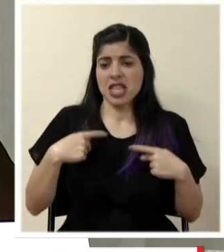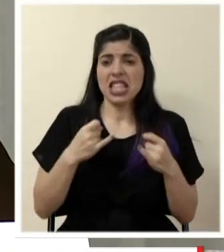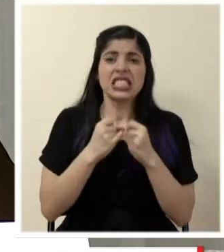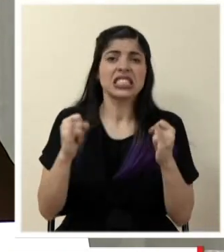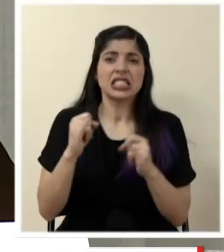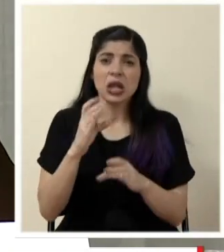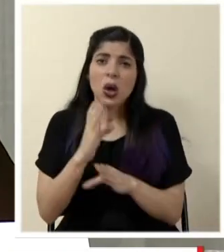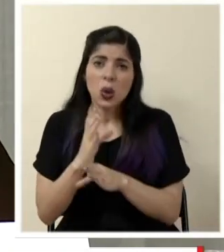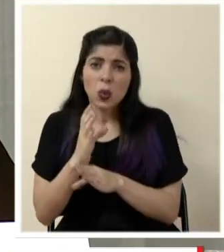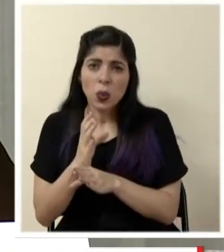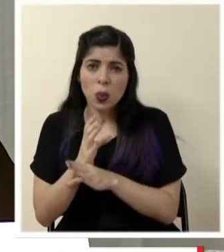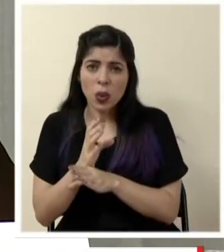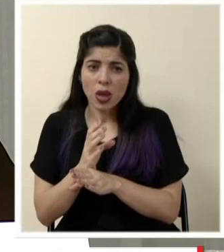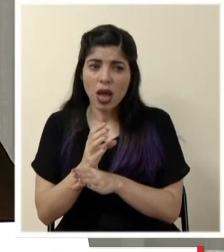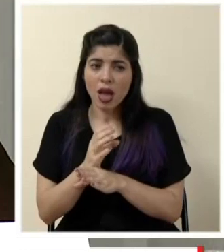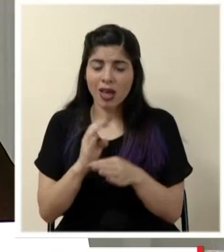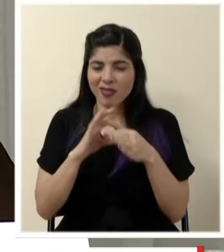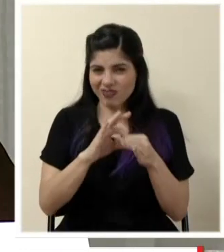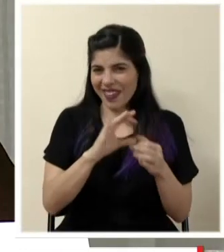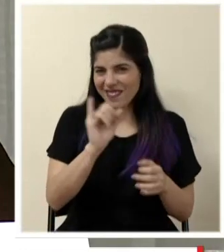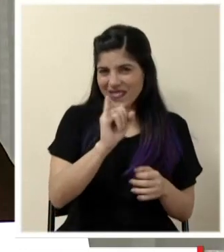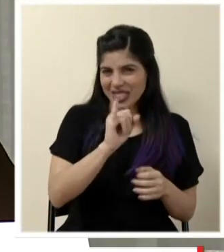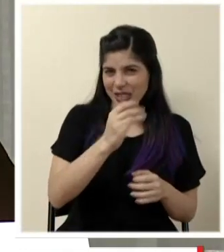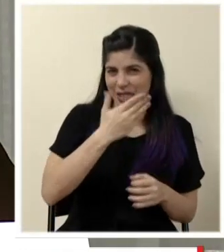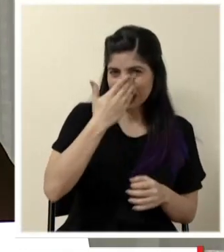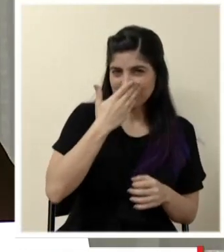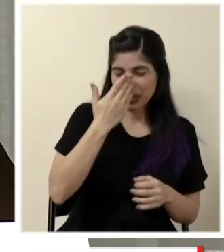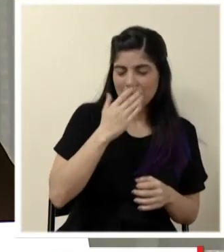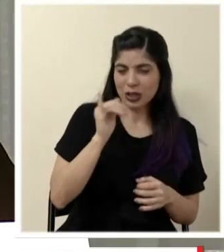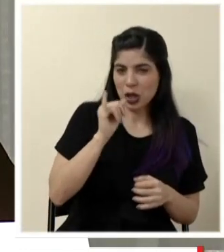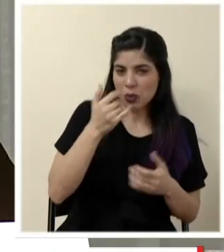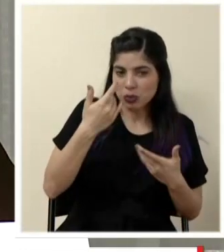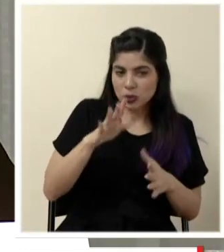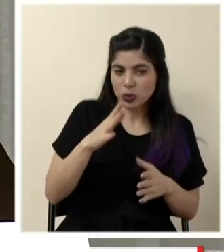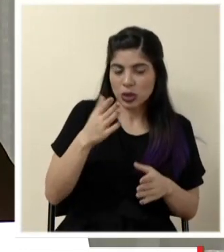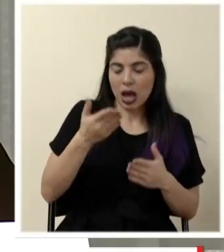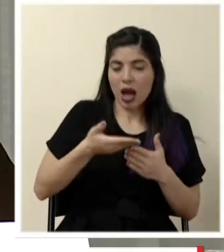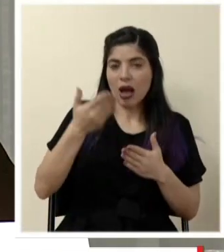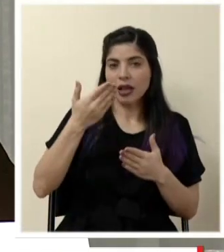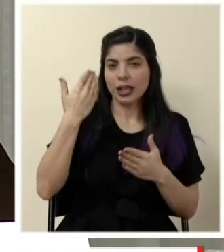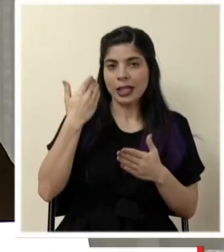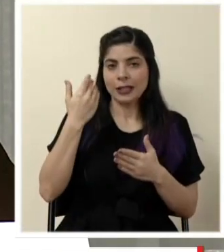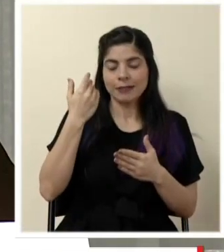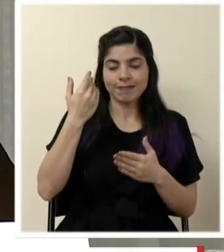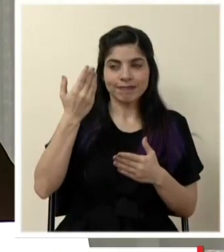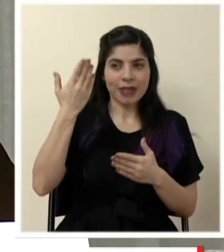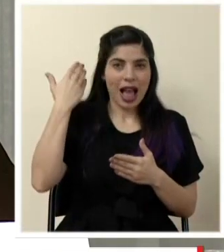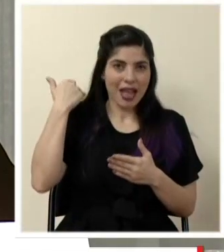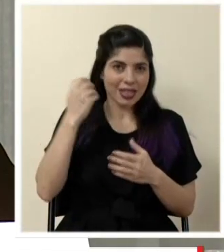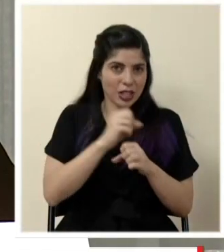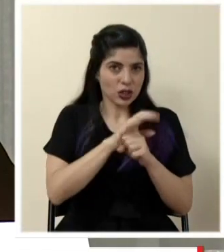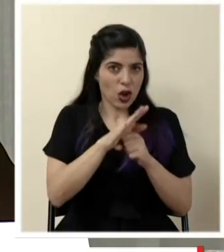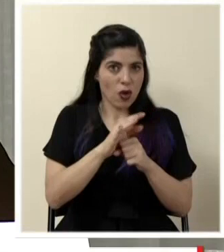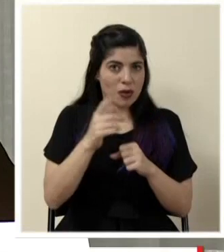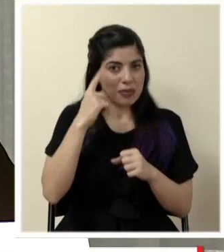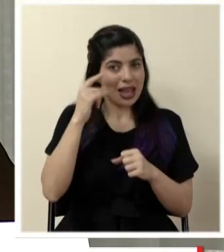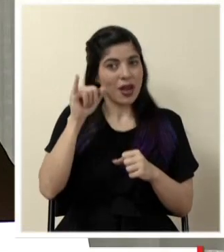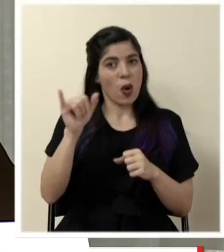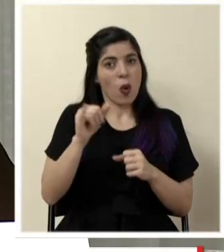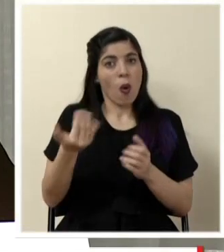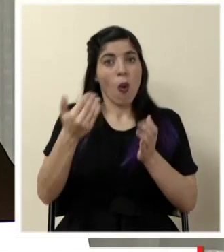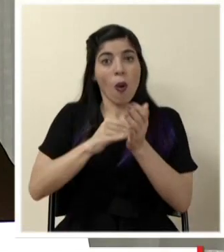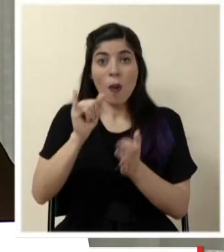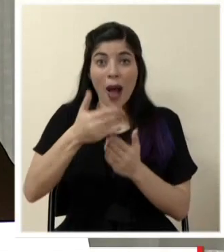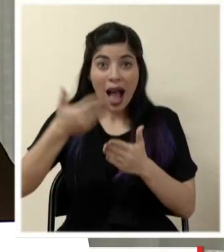cuidadosa, eventualmente con respecto a las infecciones respiratorias, en como la hemos asumido con anterioridad al COVID-19 no